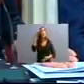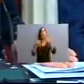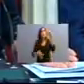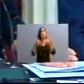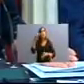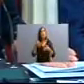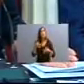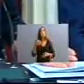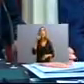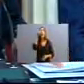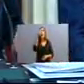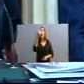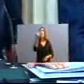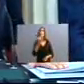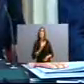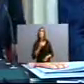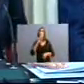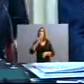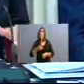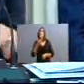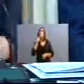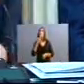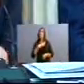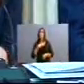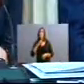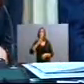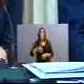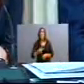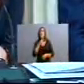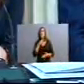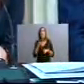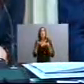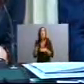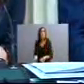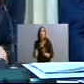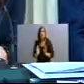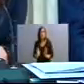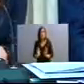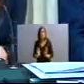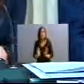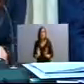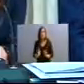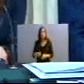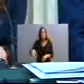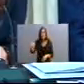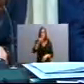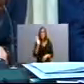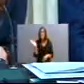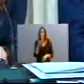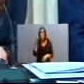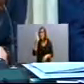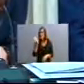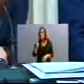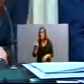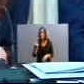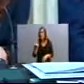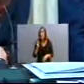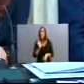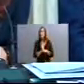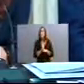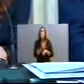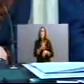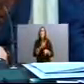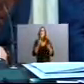que querían cooperar. Todos saben además que esta causa está prácticamente